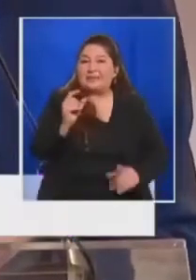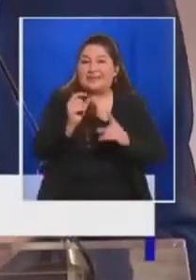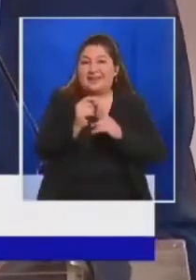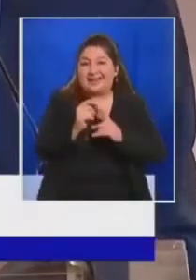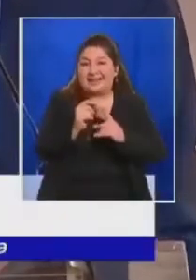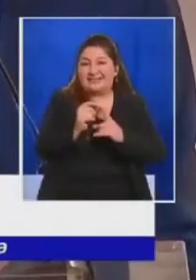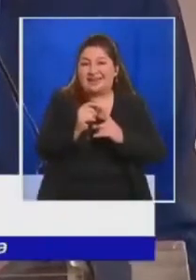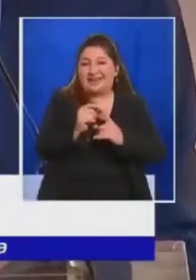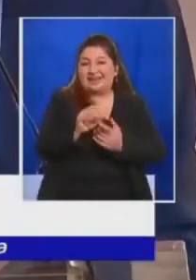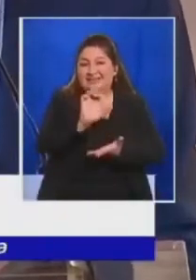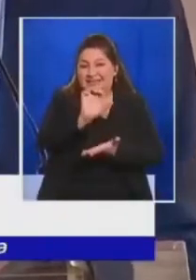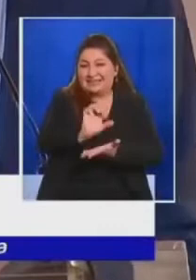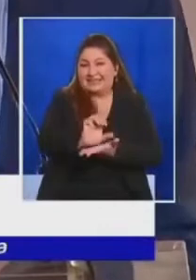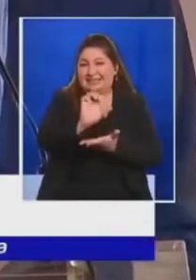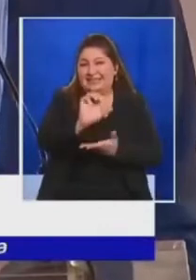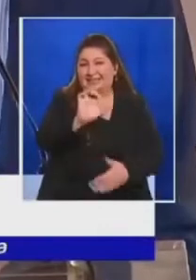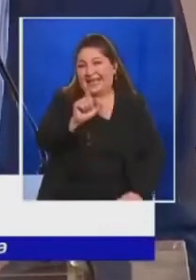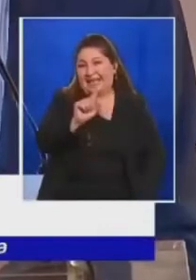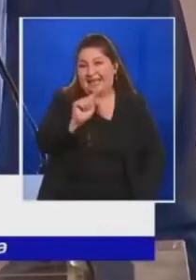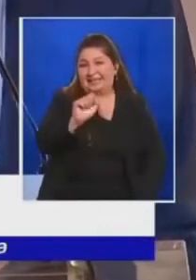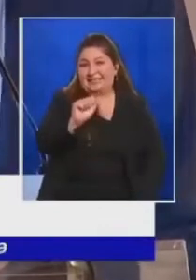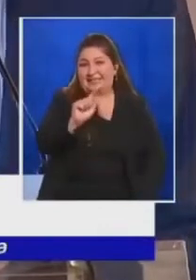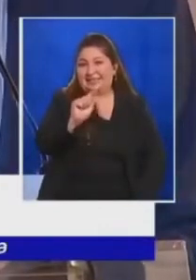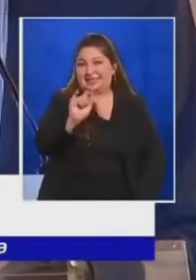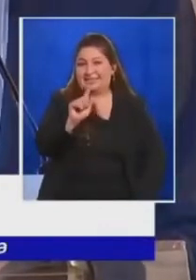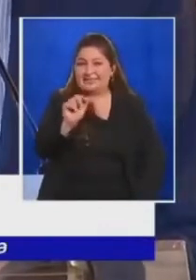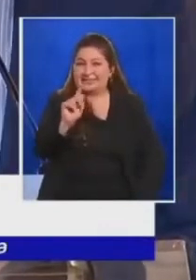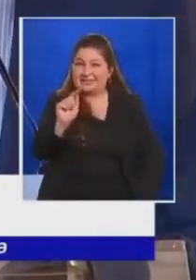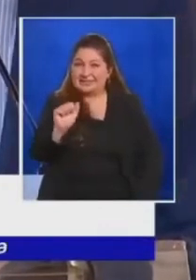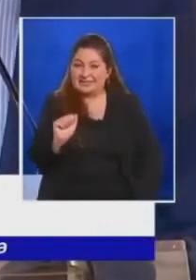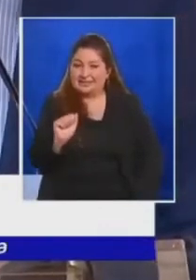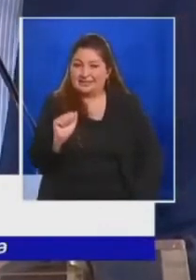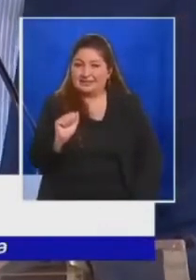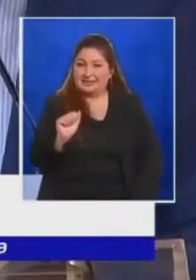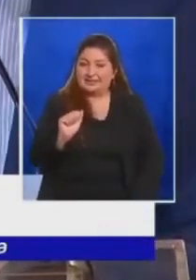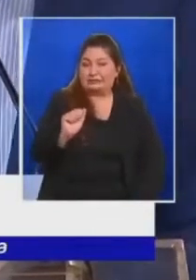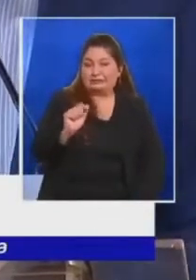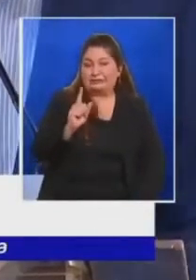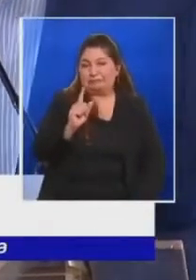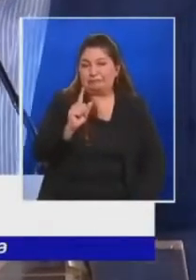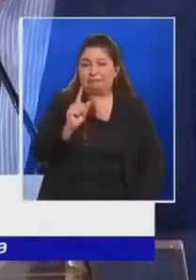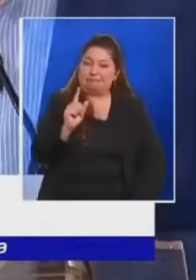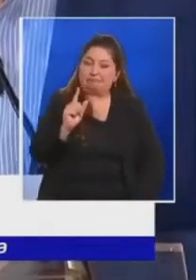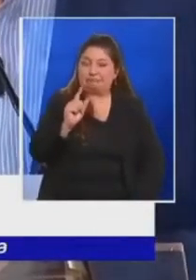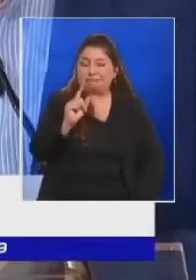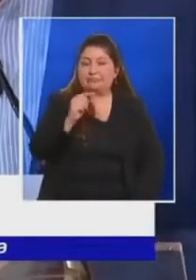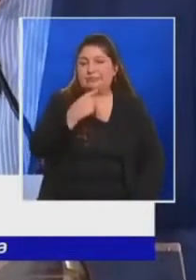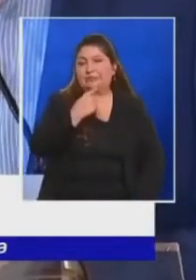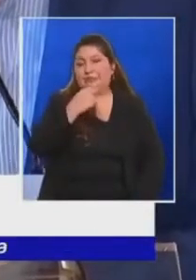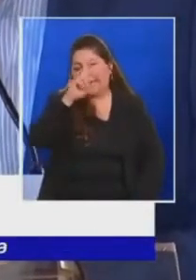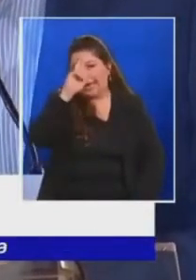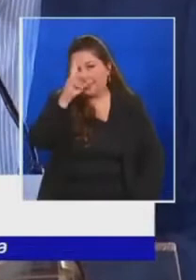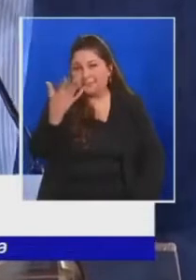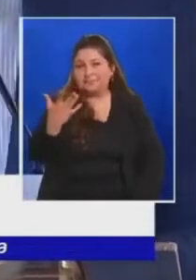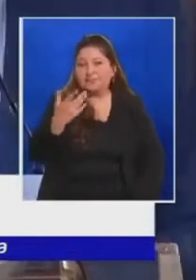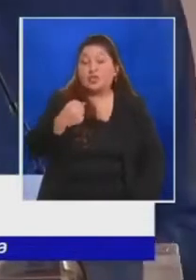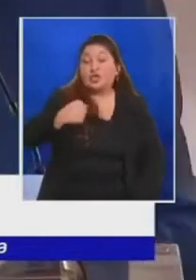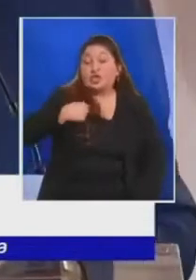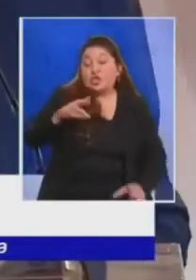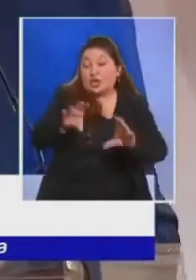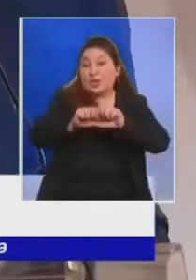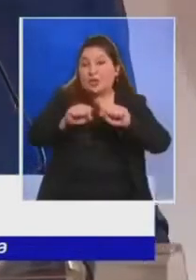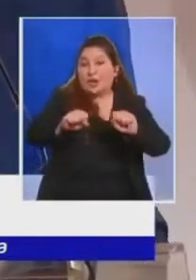como algo complicado, peyorativo. Sin embargo, yo estoy de acuerdo con un plan general, ¿no es cierto?, de